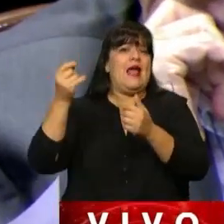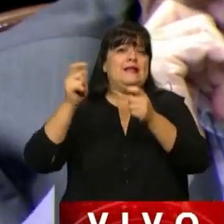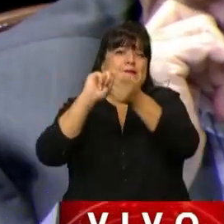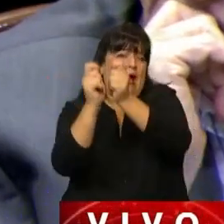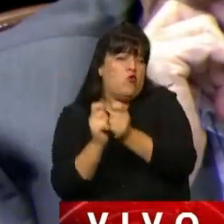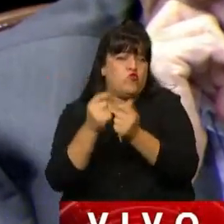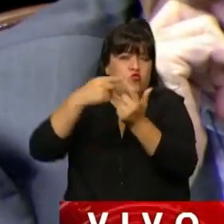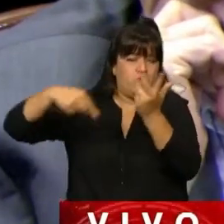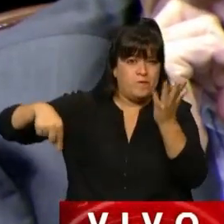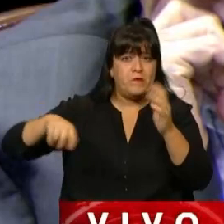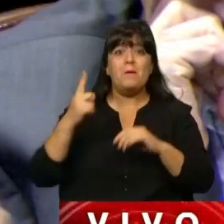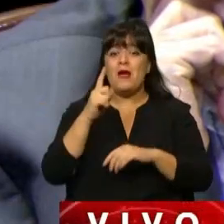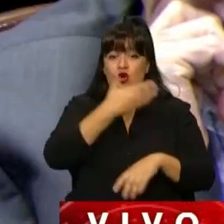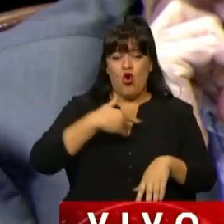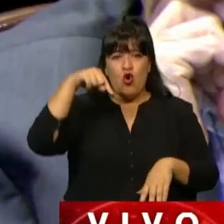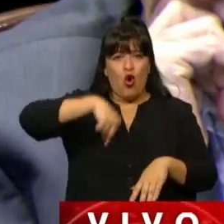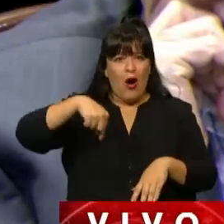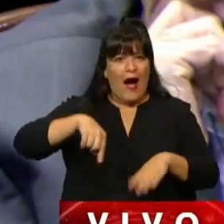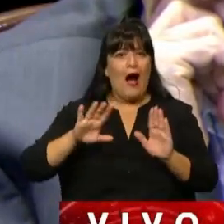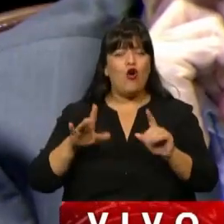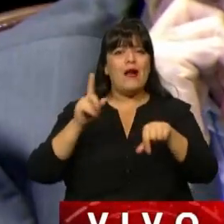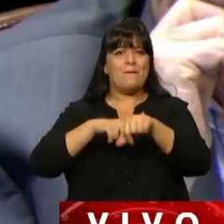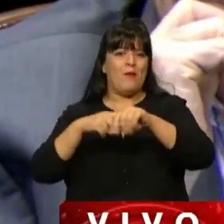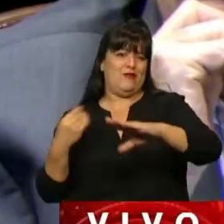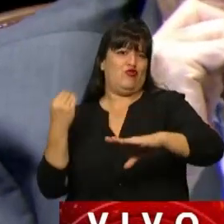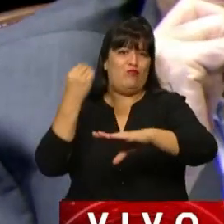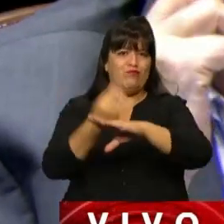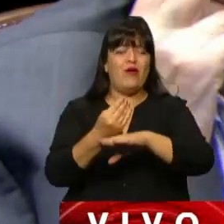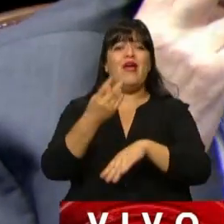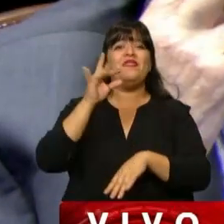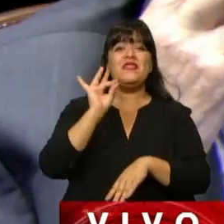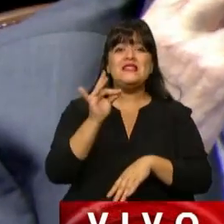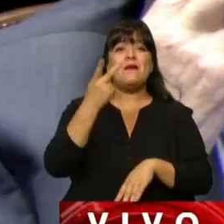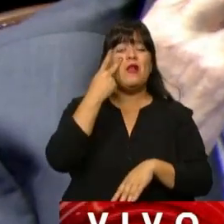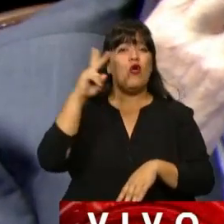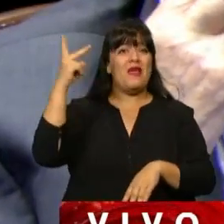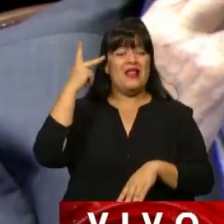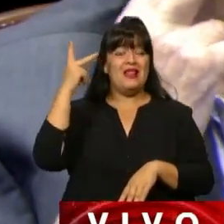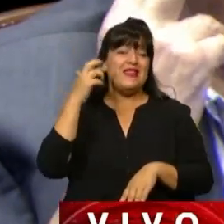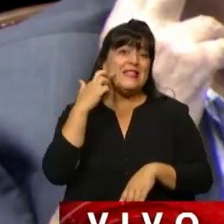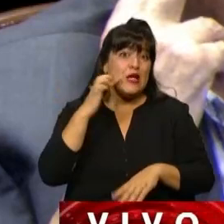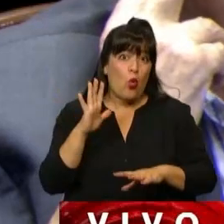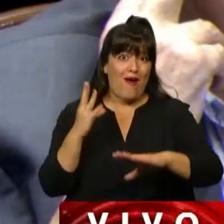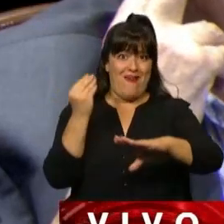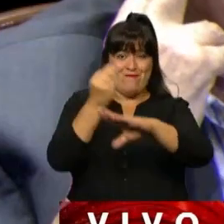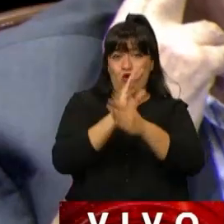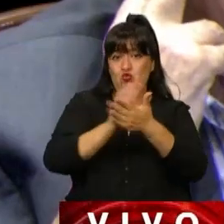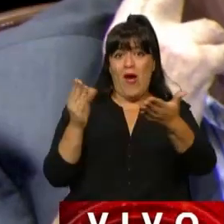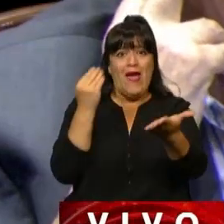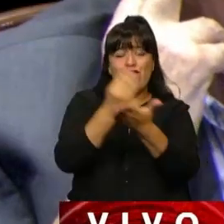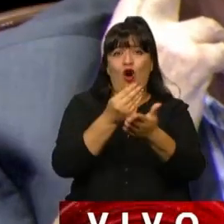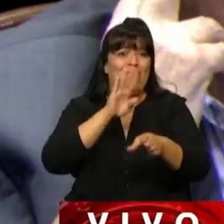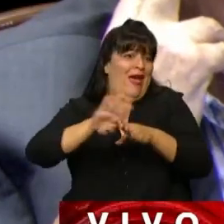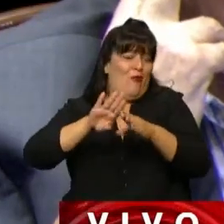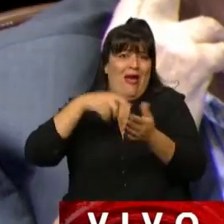este gobierno se encuentra al momento de asumir en diciembre del 2019 era una situación de deuda